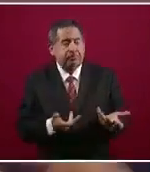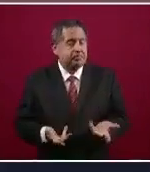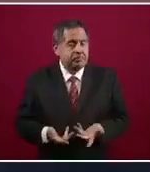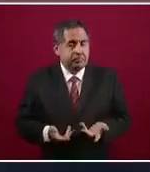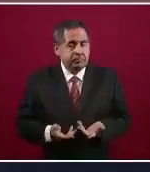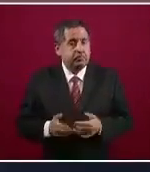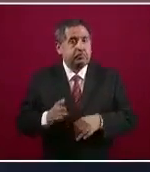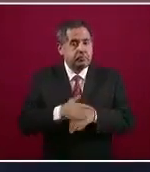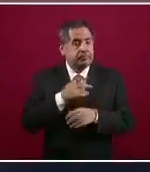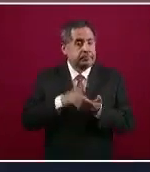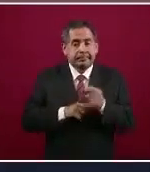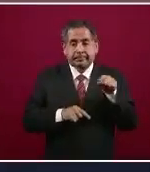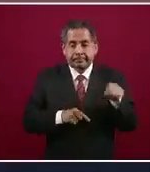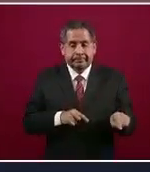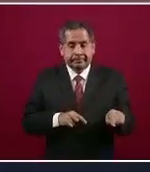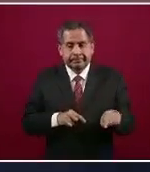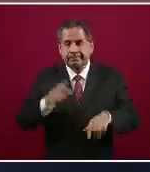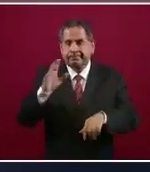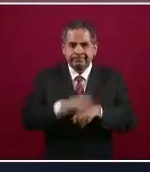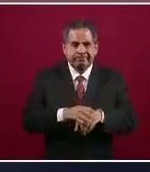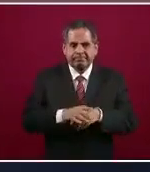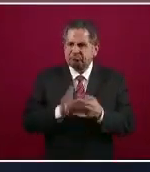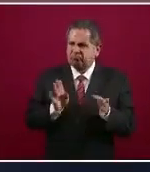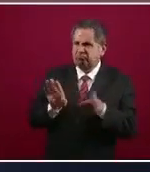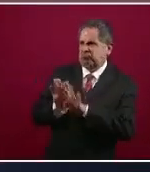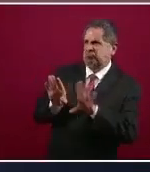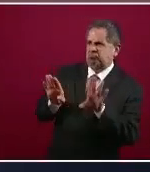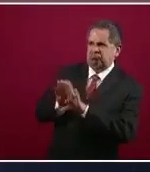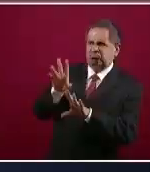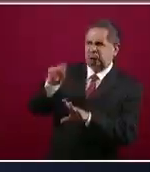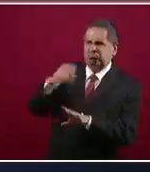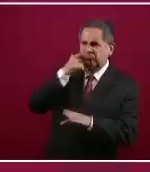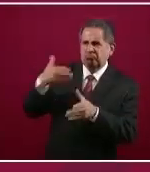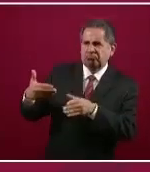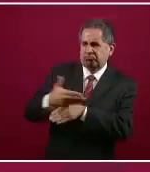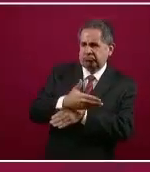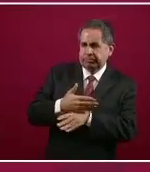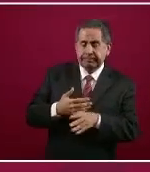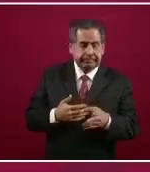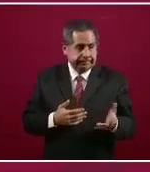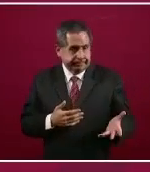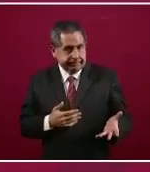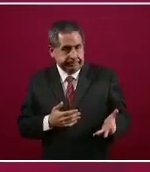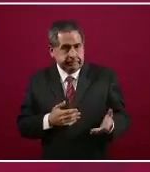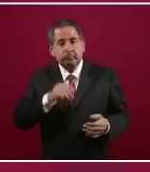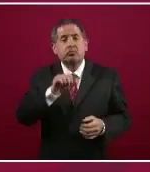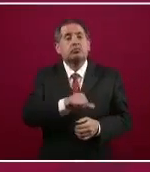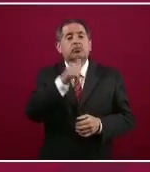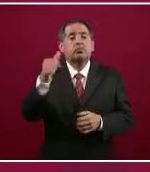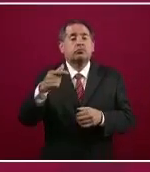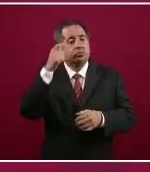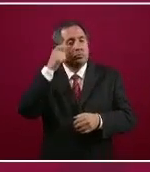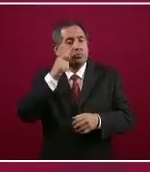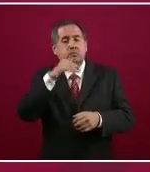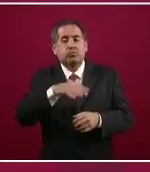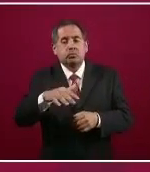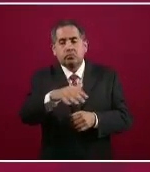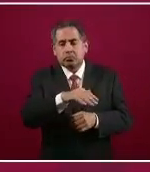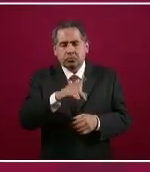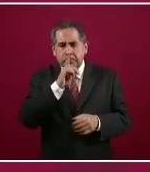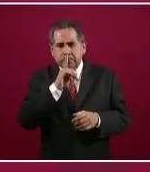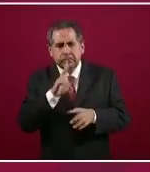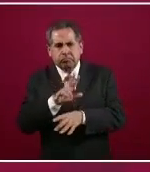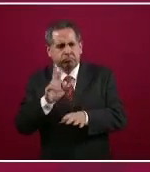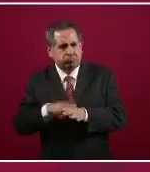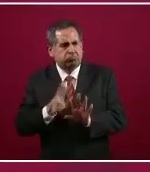porque fue donde hubo más bloqueos. En las otras regiones de Guerrero prácticamente